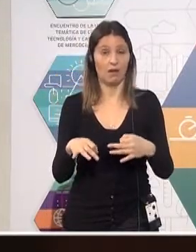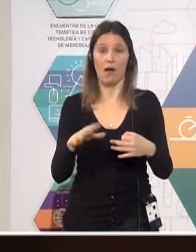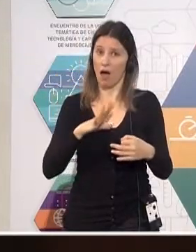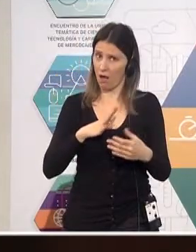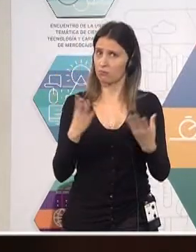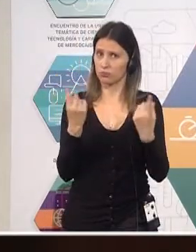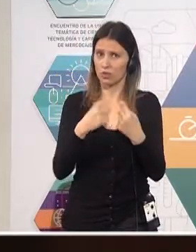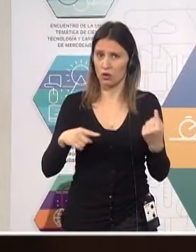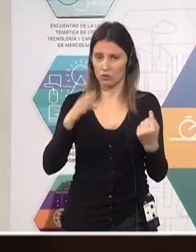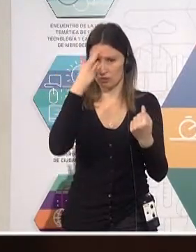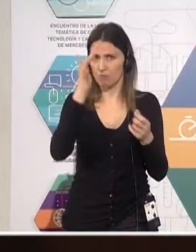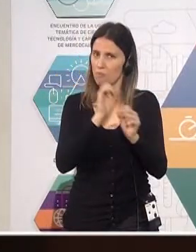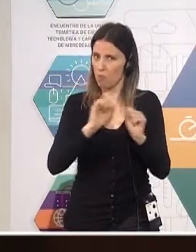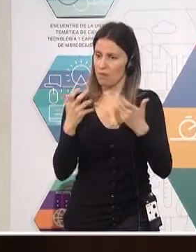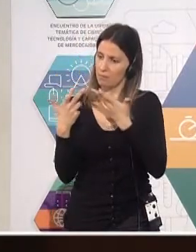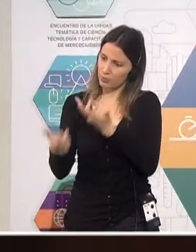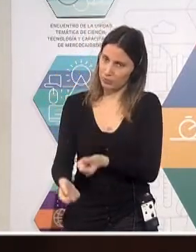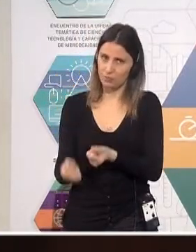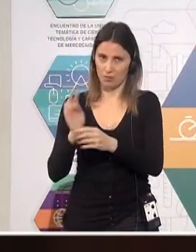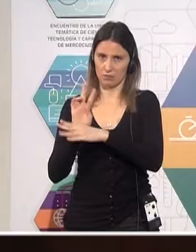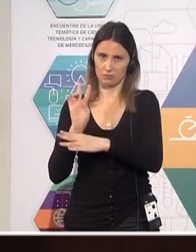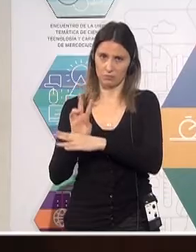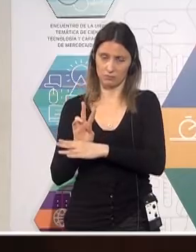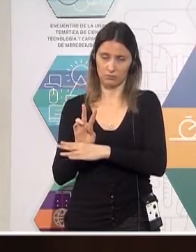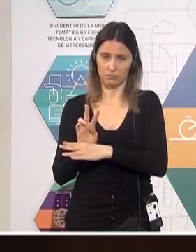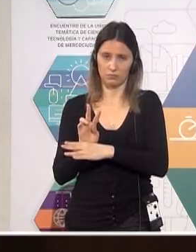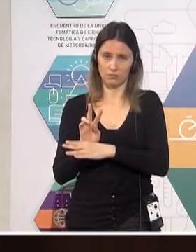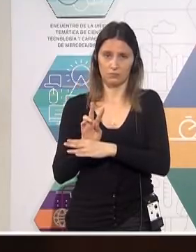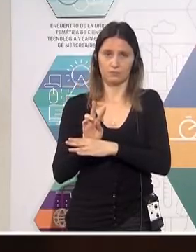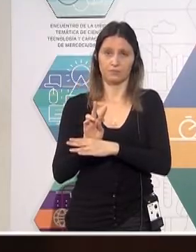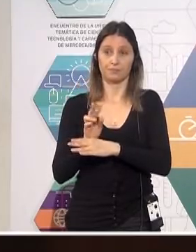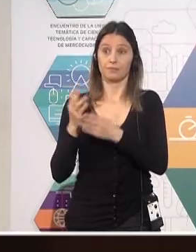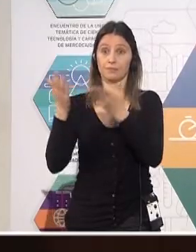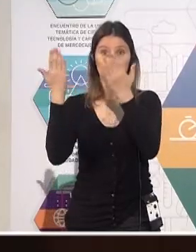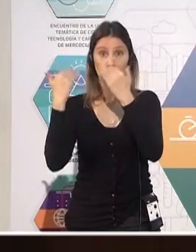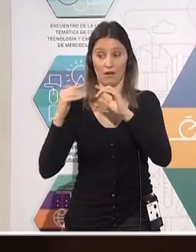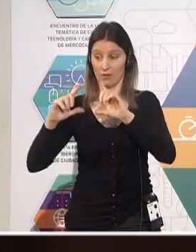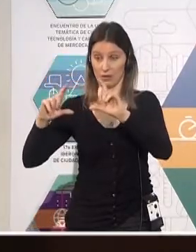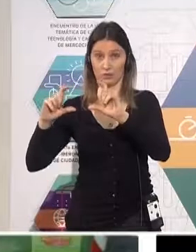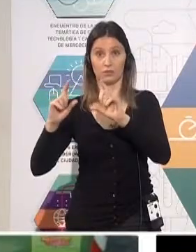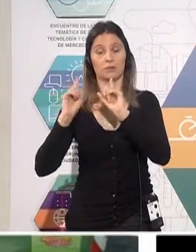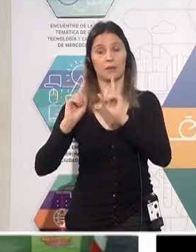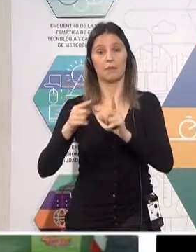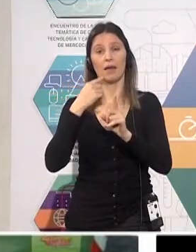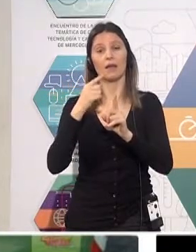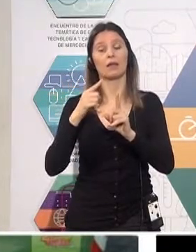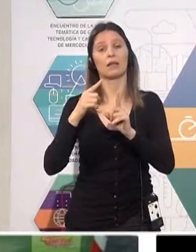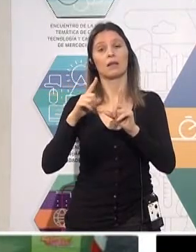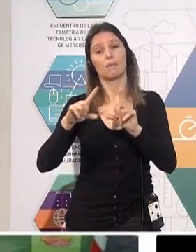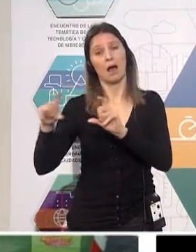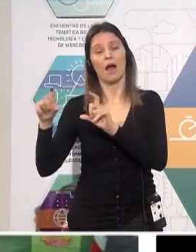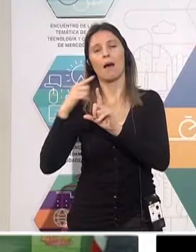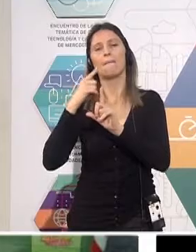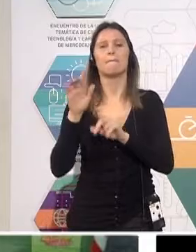bastante para para hacer y para controlar allí después abajo en la izquierda son unas imágenes de un